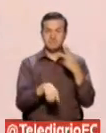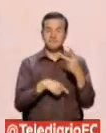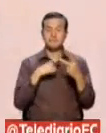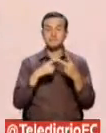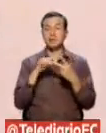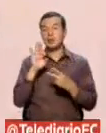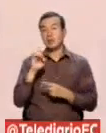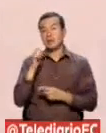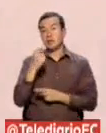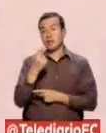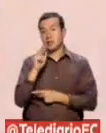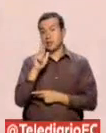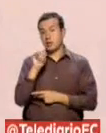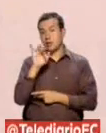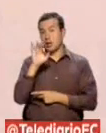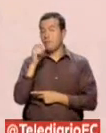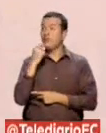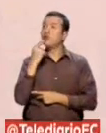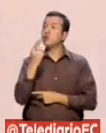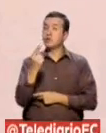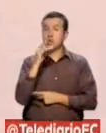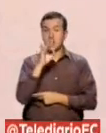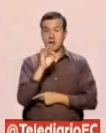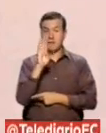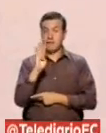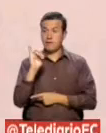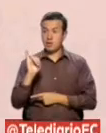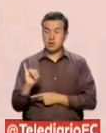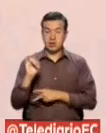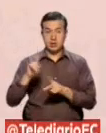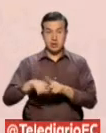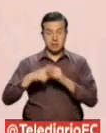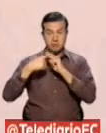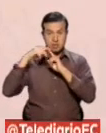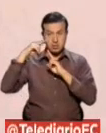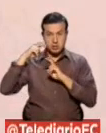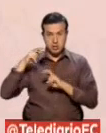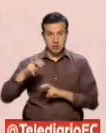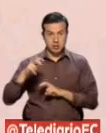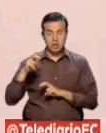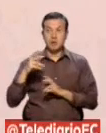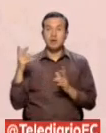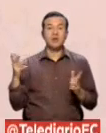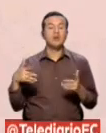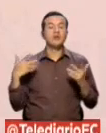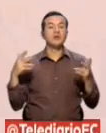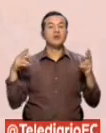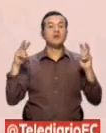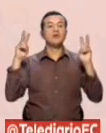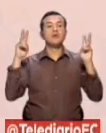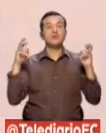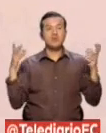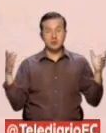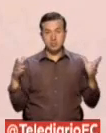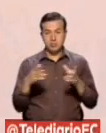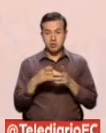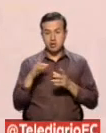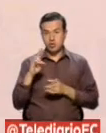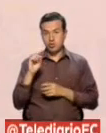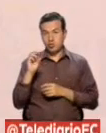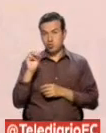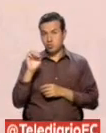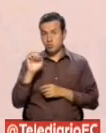Diario El Telégrafo informa que el FBI inicia indagación desde cero en el caso Romo. Los